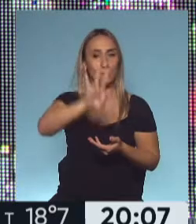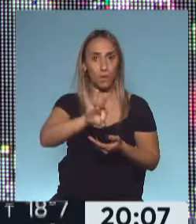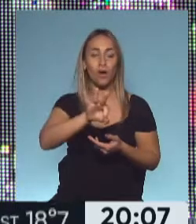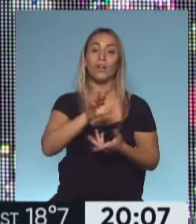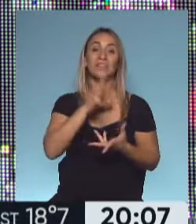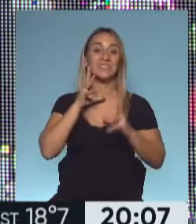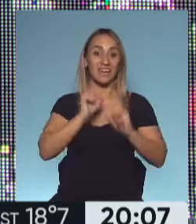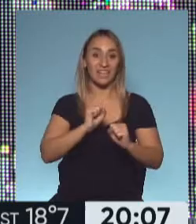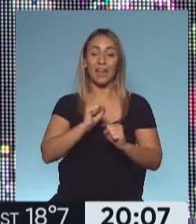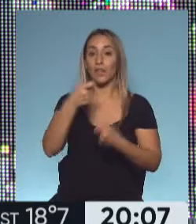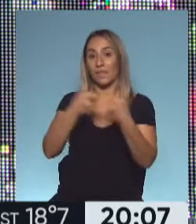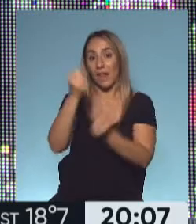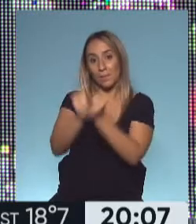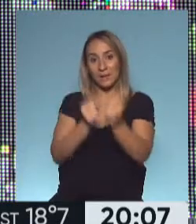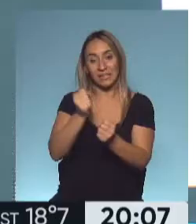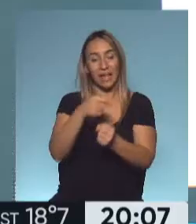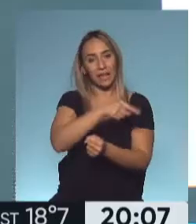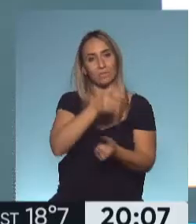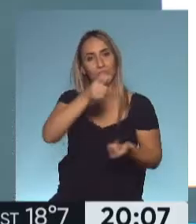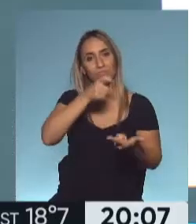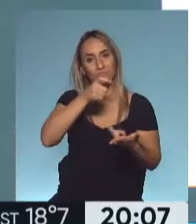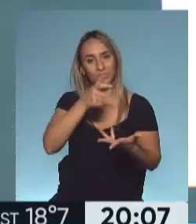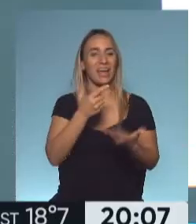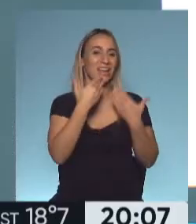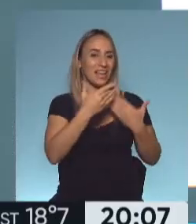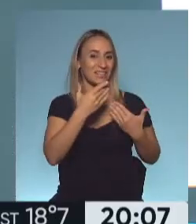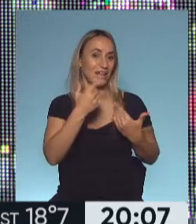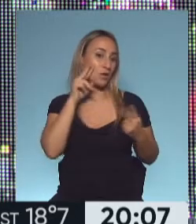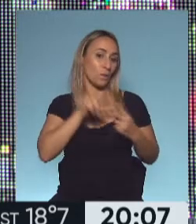de la Nación, pueda contestarlo. Gracias y te esperamos la semana próxima. Muchas gracias. Ya será habitual. Muchas gracias. Un gran abrazo.